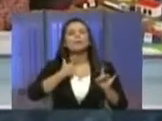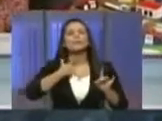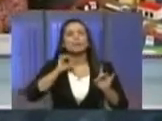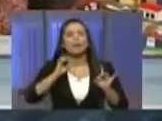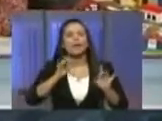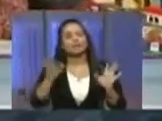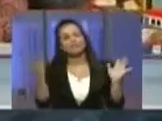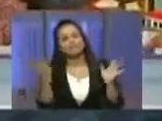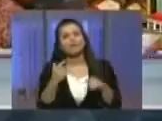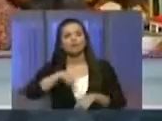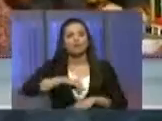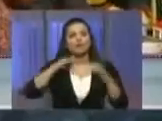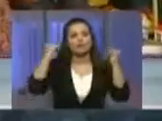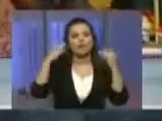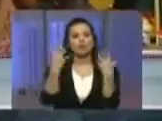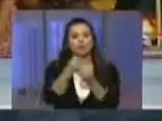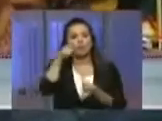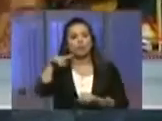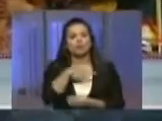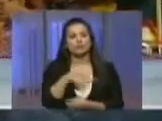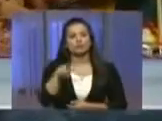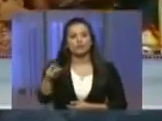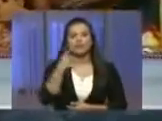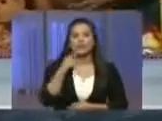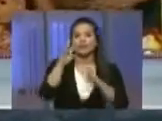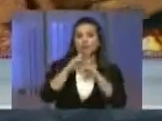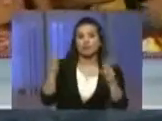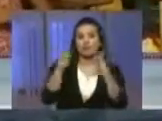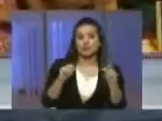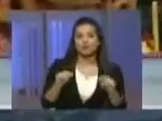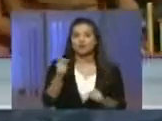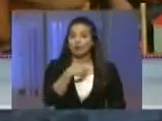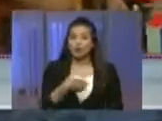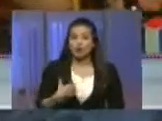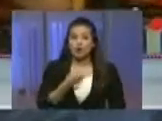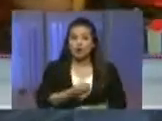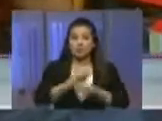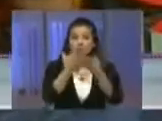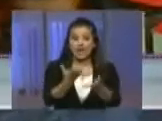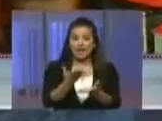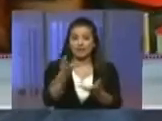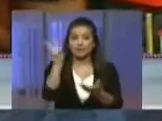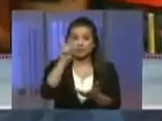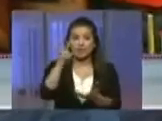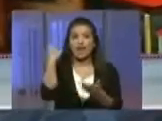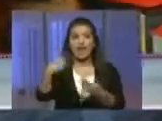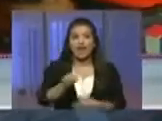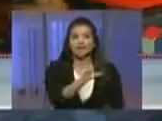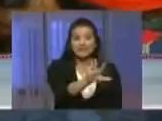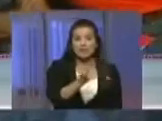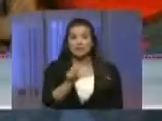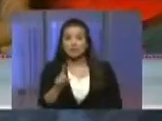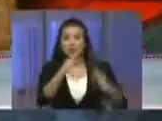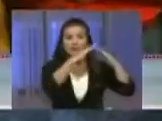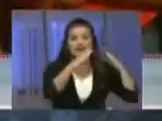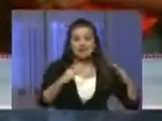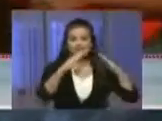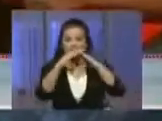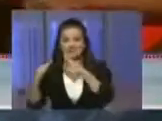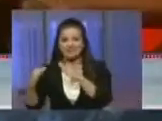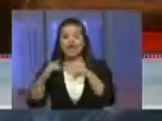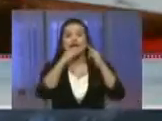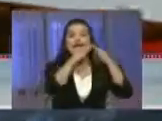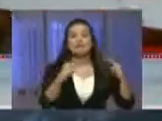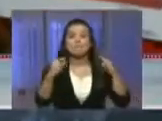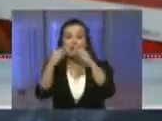nuestro pueblo usted decía unos números Yo quiero también formarle al país tenemos 51 centros de acopio estos centros de acopio están